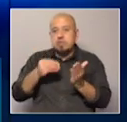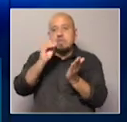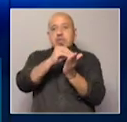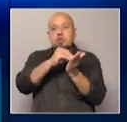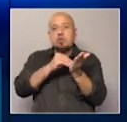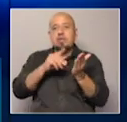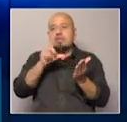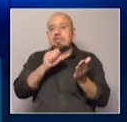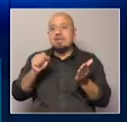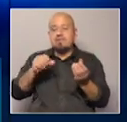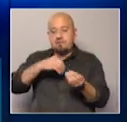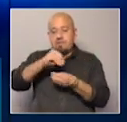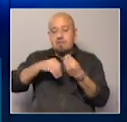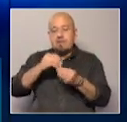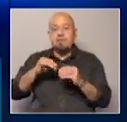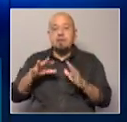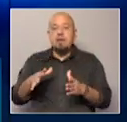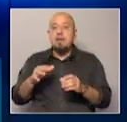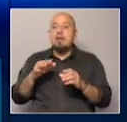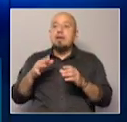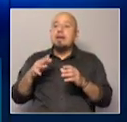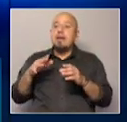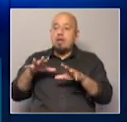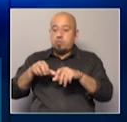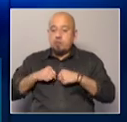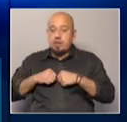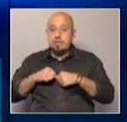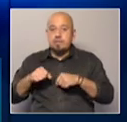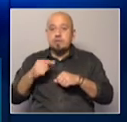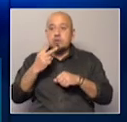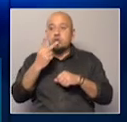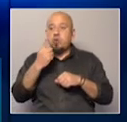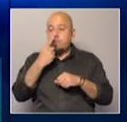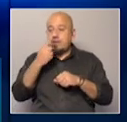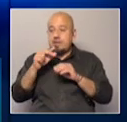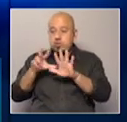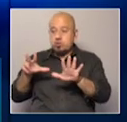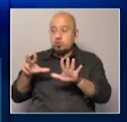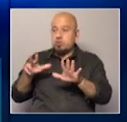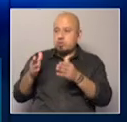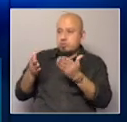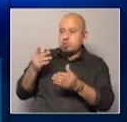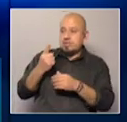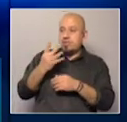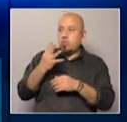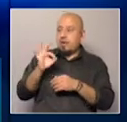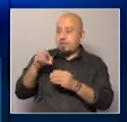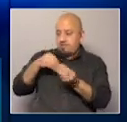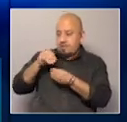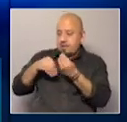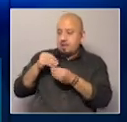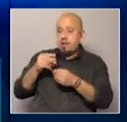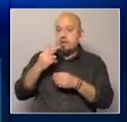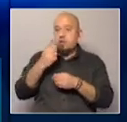100 familias más con el fin de adoptar. Para tener una idea, Pilar, en 2018 fueron valoradas 140 familias y